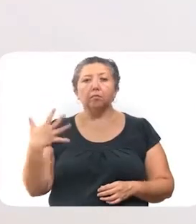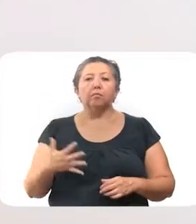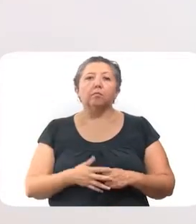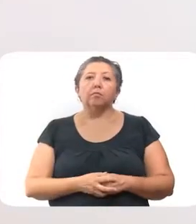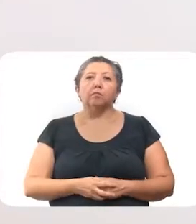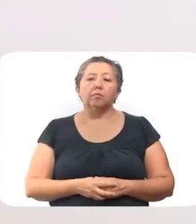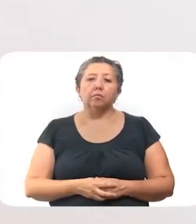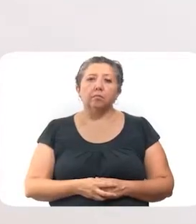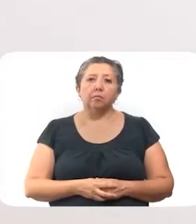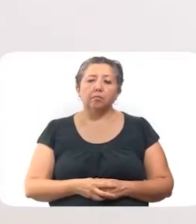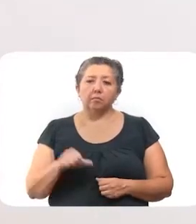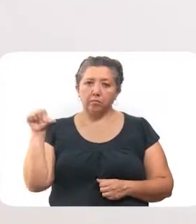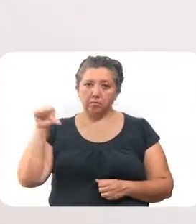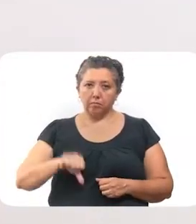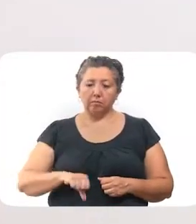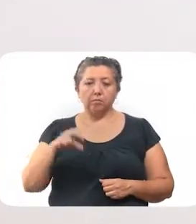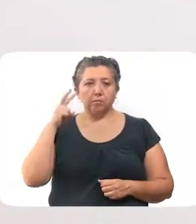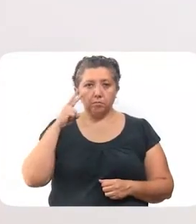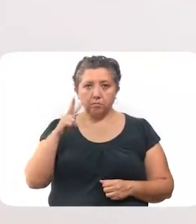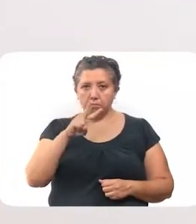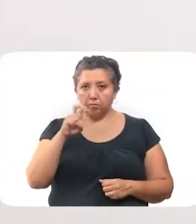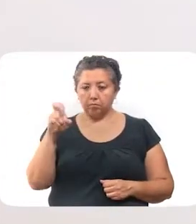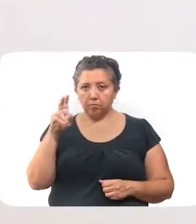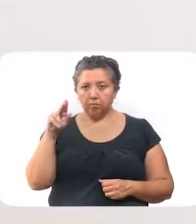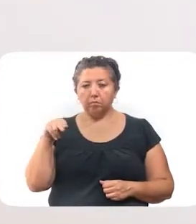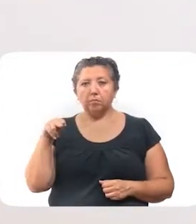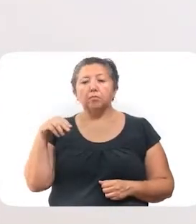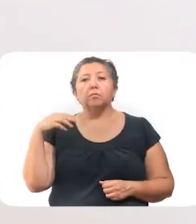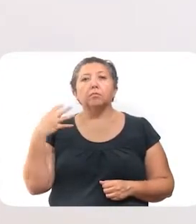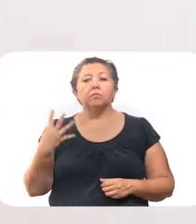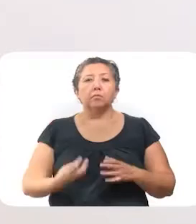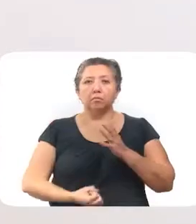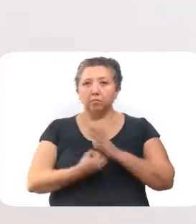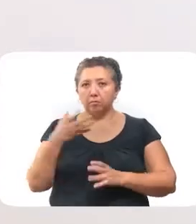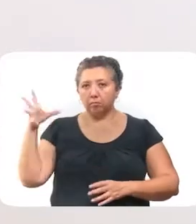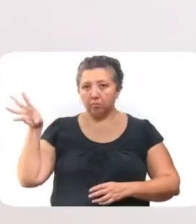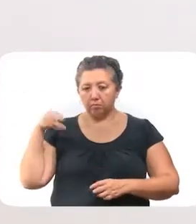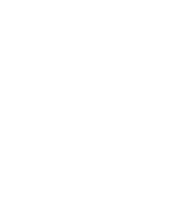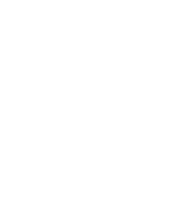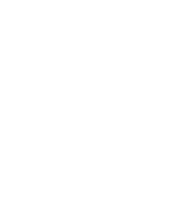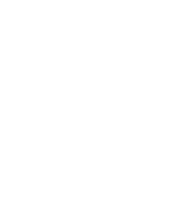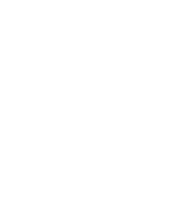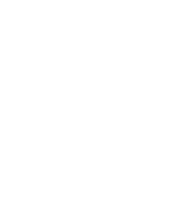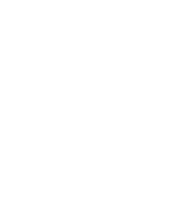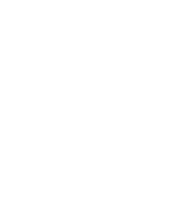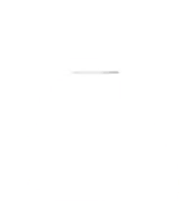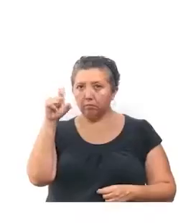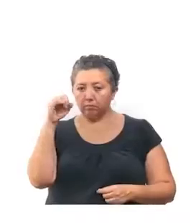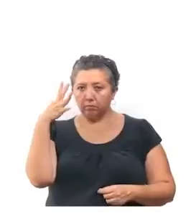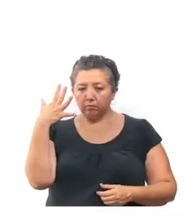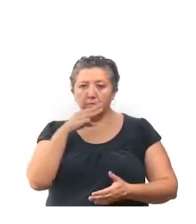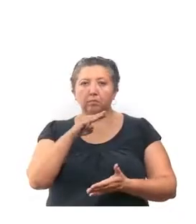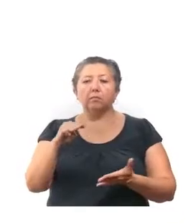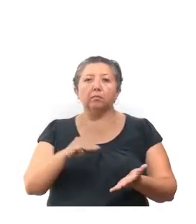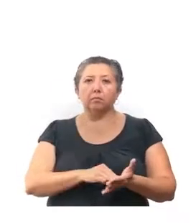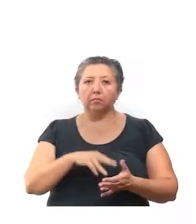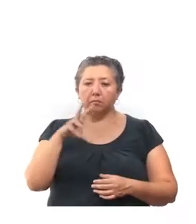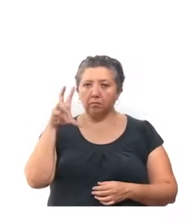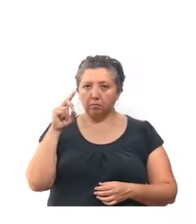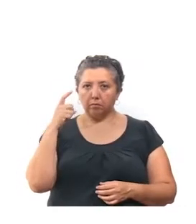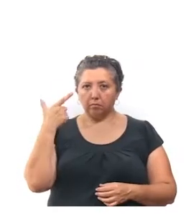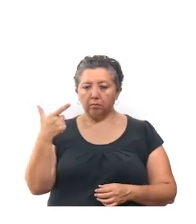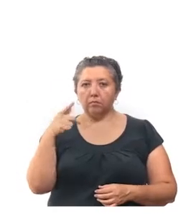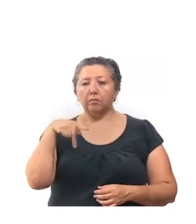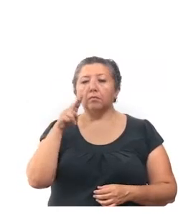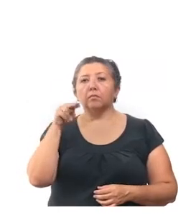64.375. Hoy se detectaron 284 nuevos contagios de coronavirus, 125 en Mérida, 37